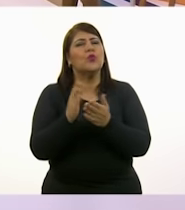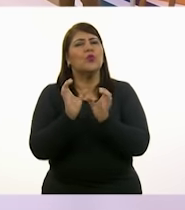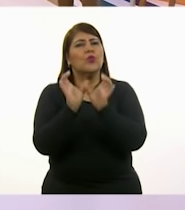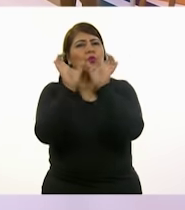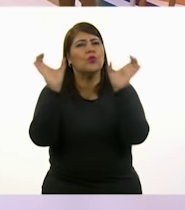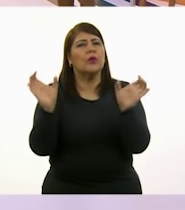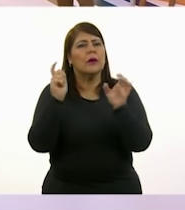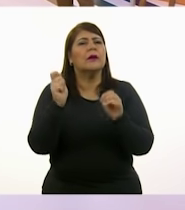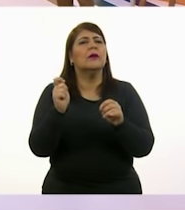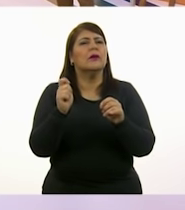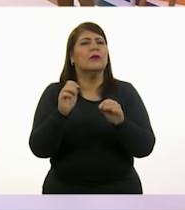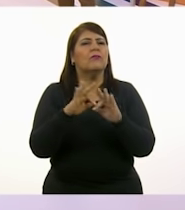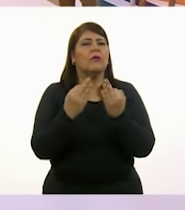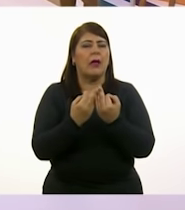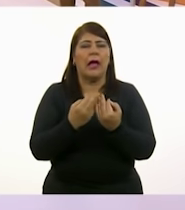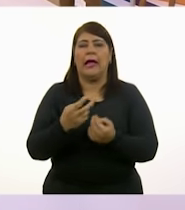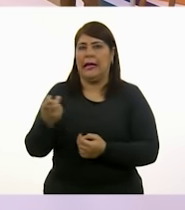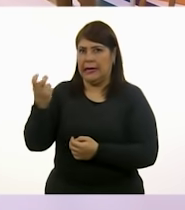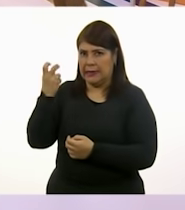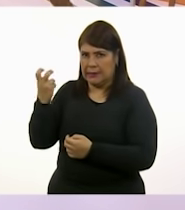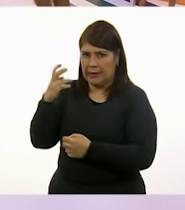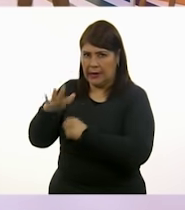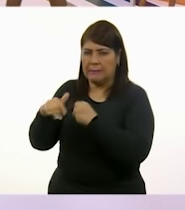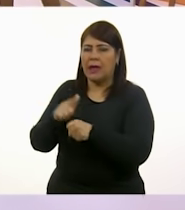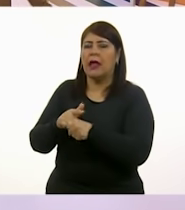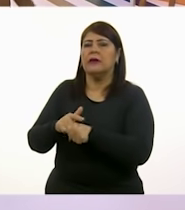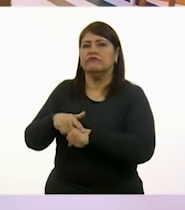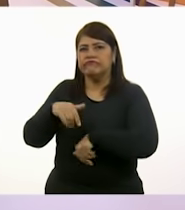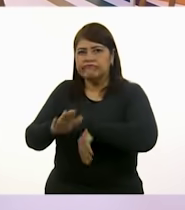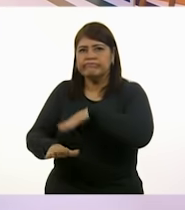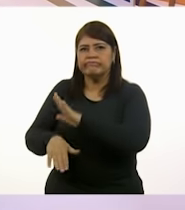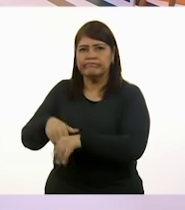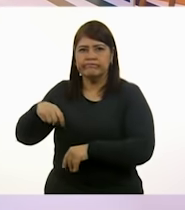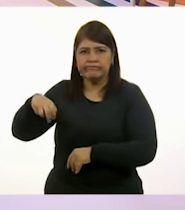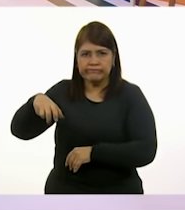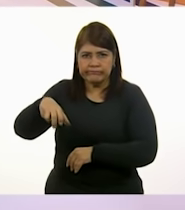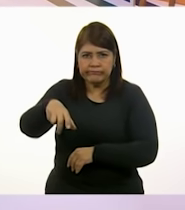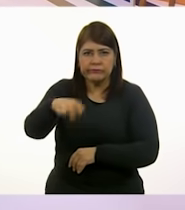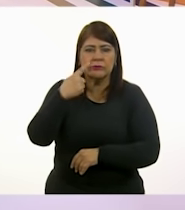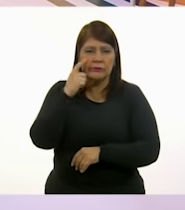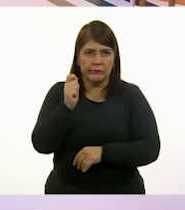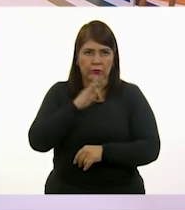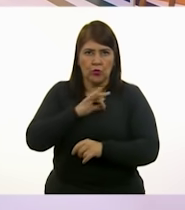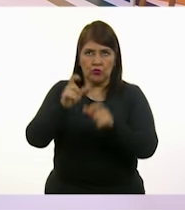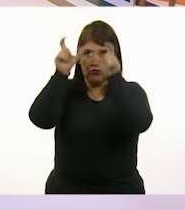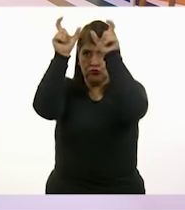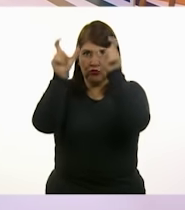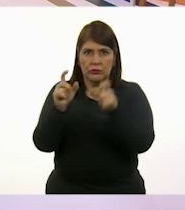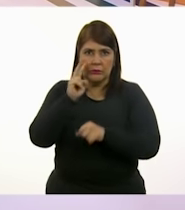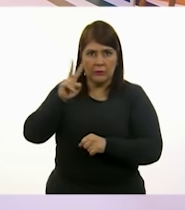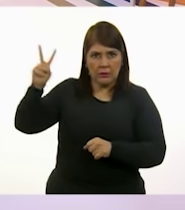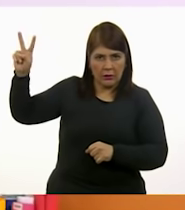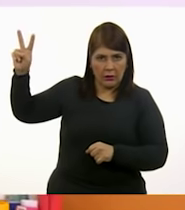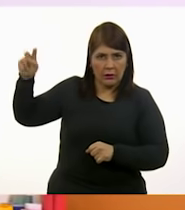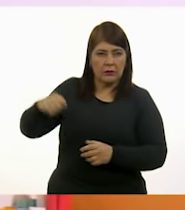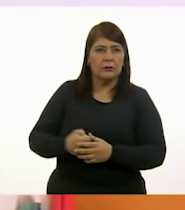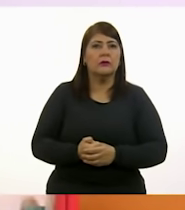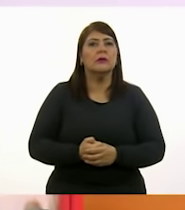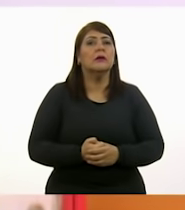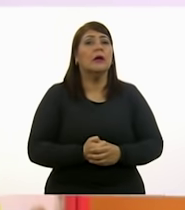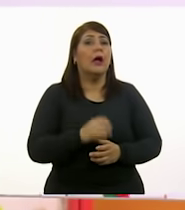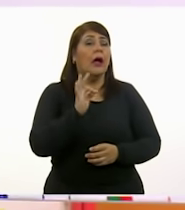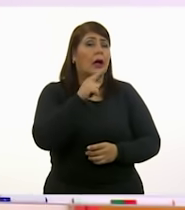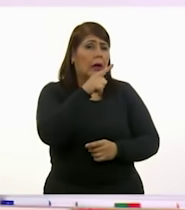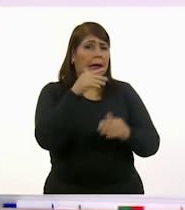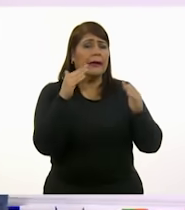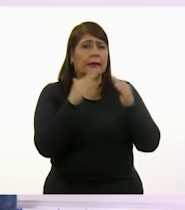camina Muy bien ¿Lo puedes colocar, por favor, en la columna? Claro que sí Ustedes en su casa, si tienen su libro o una